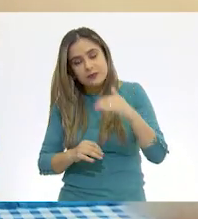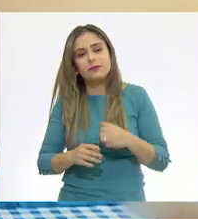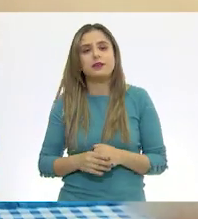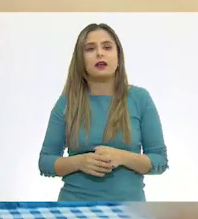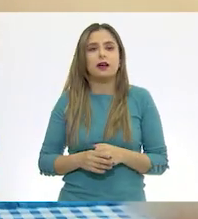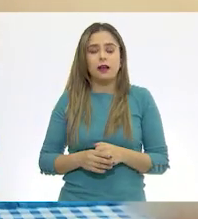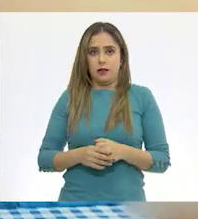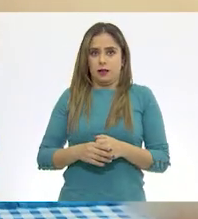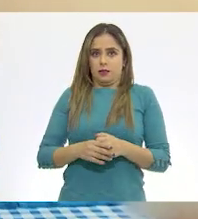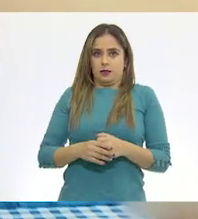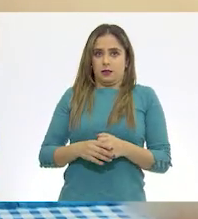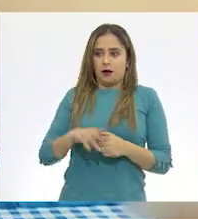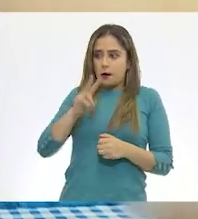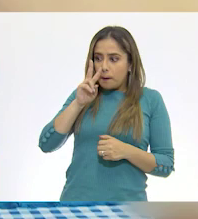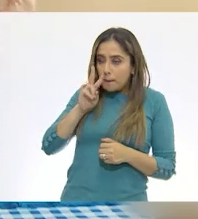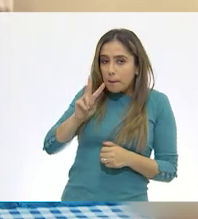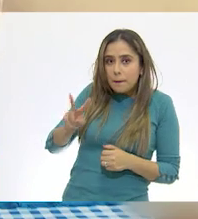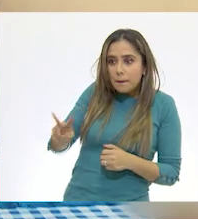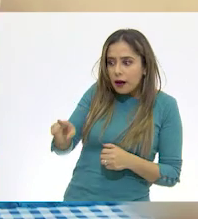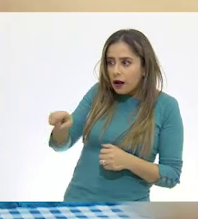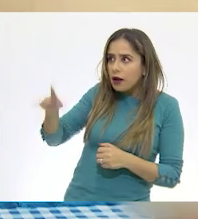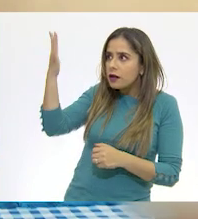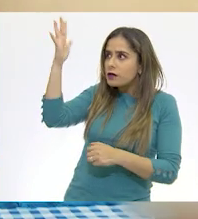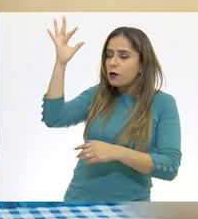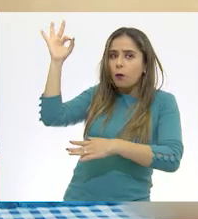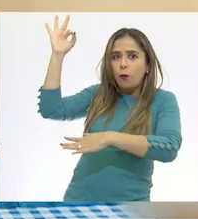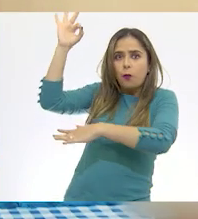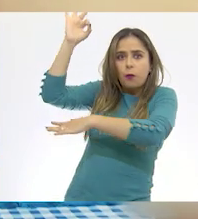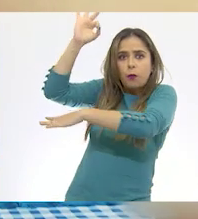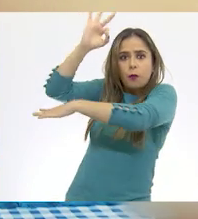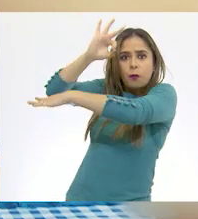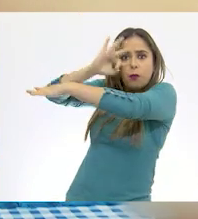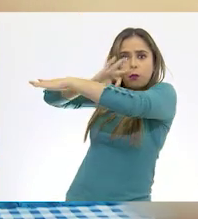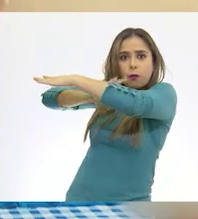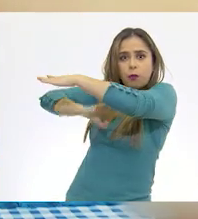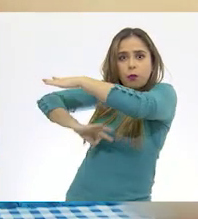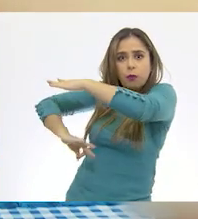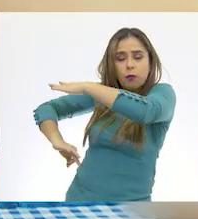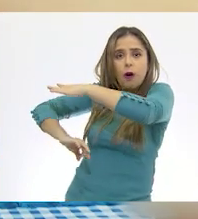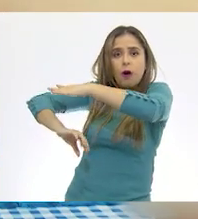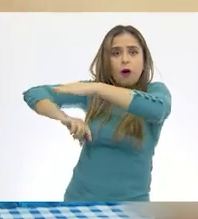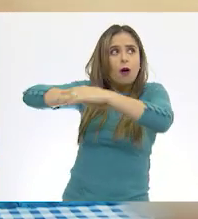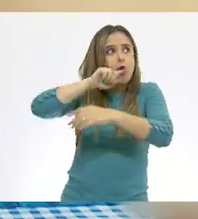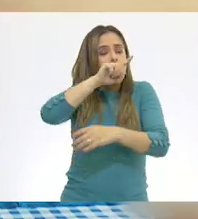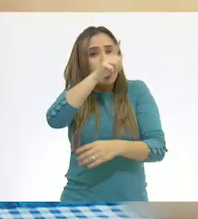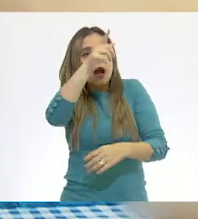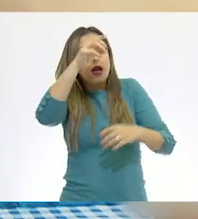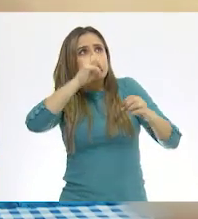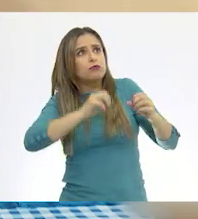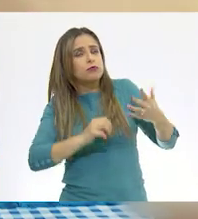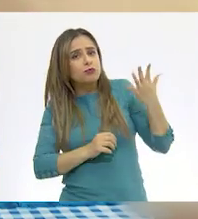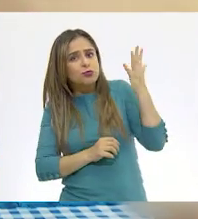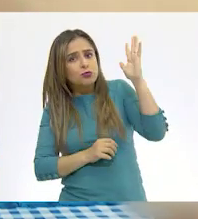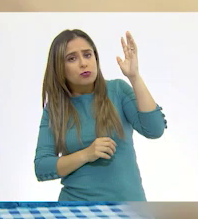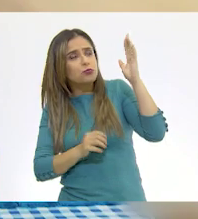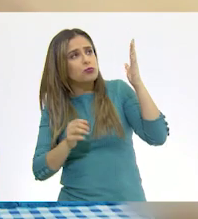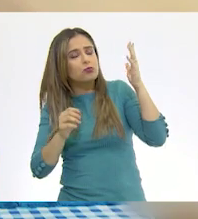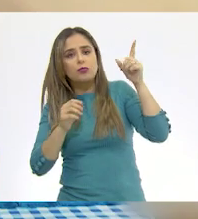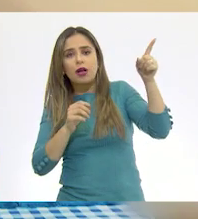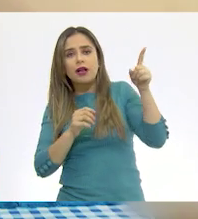al ver que se ahogaba el pobre. El cielo se oscureció. Las